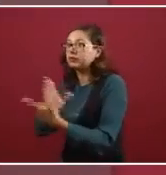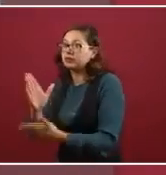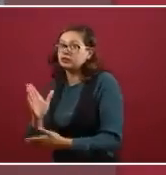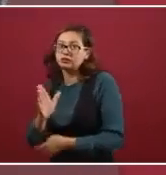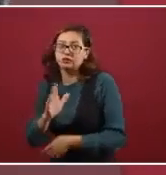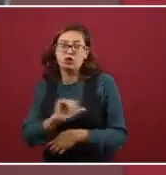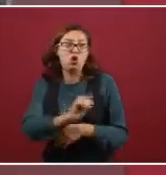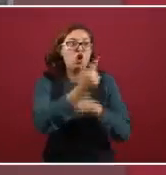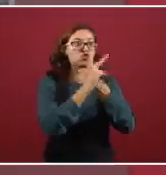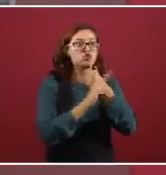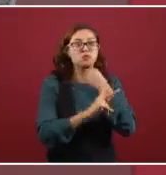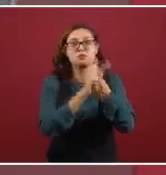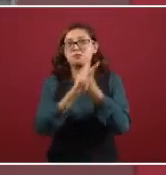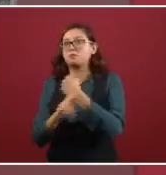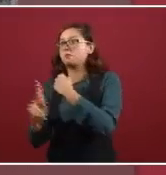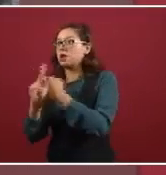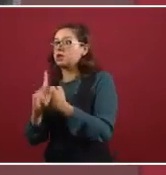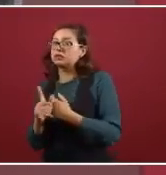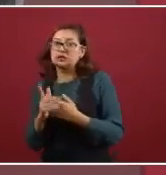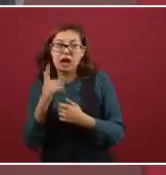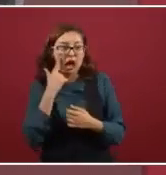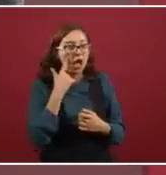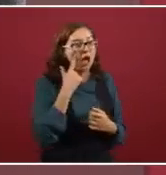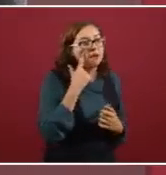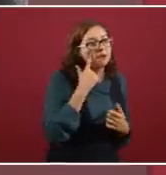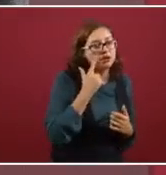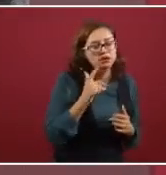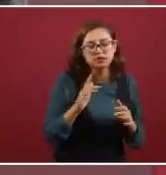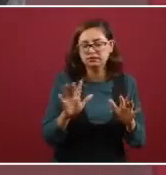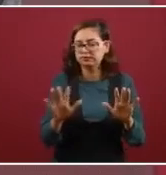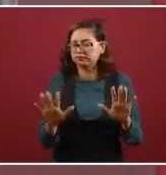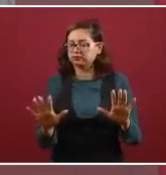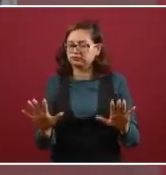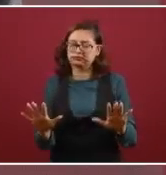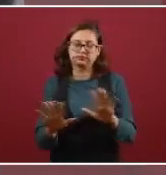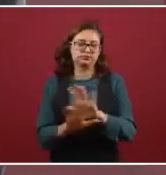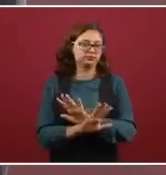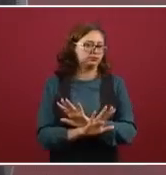otros países. Por eso es sabio